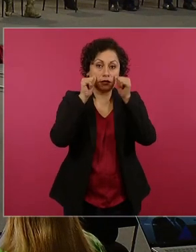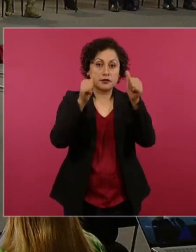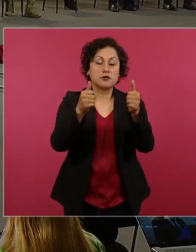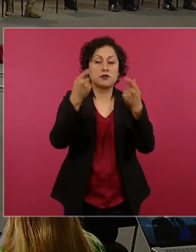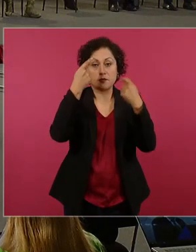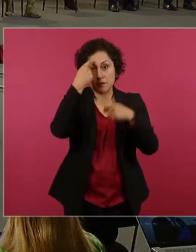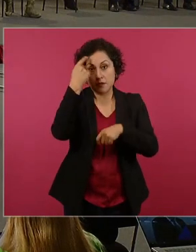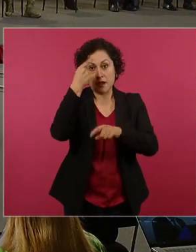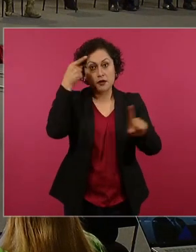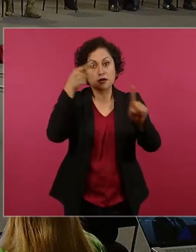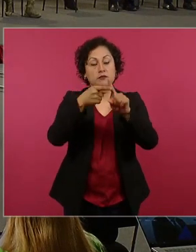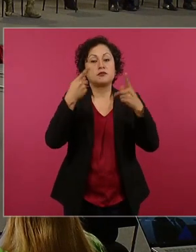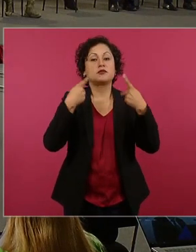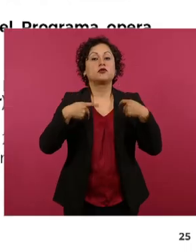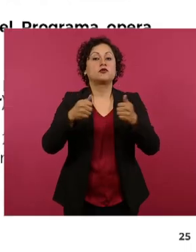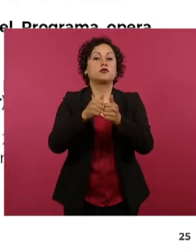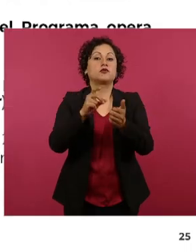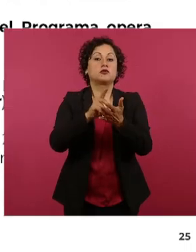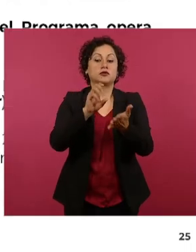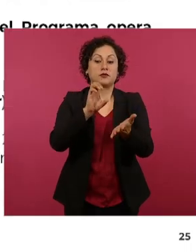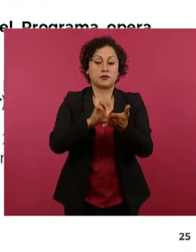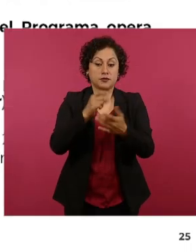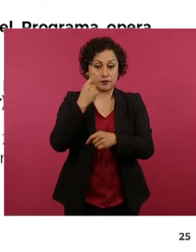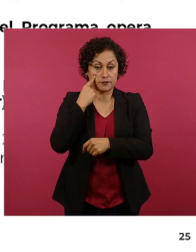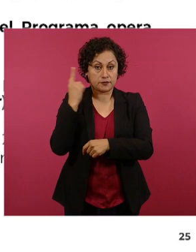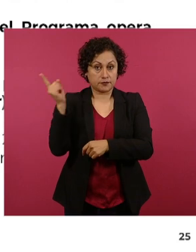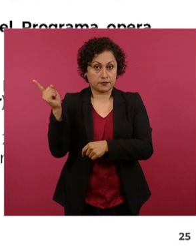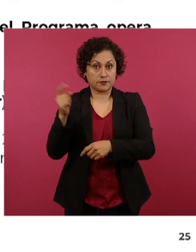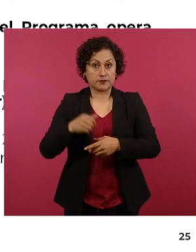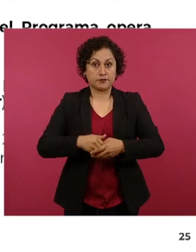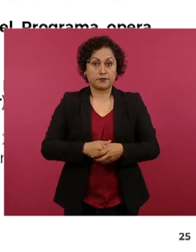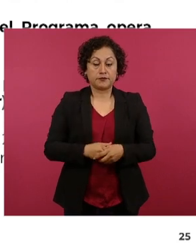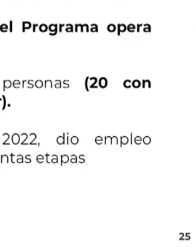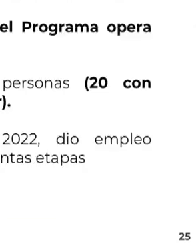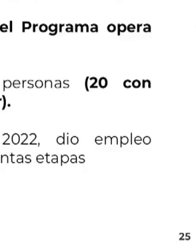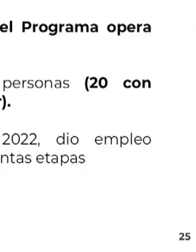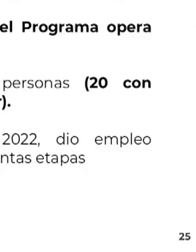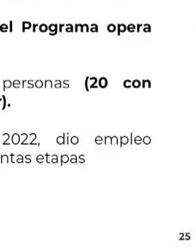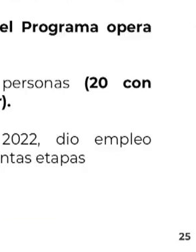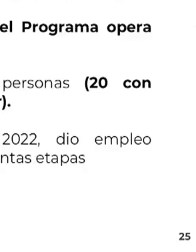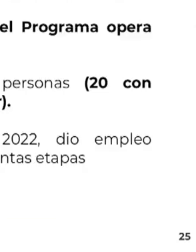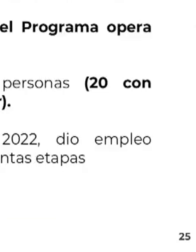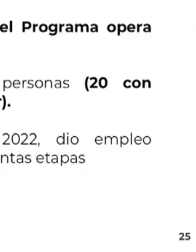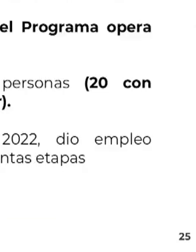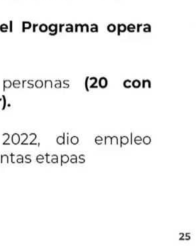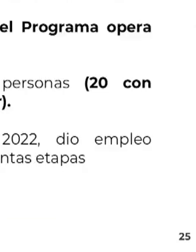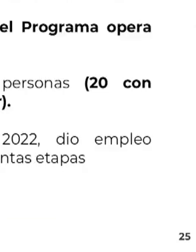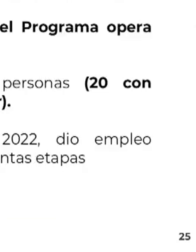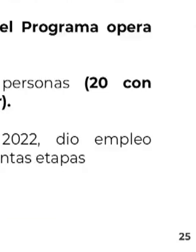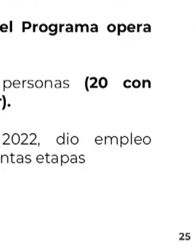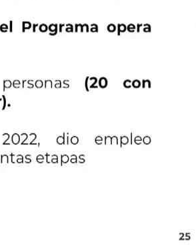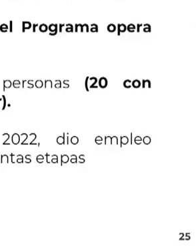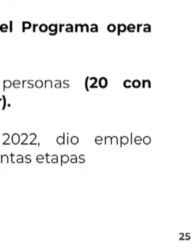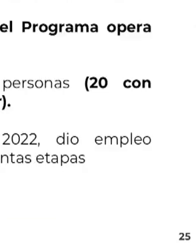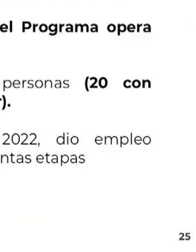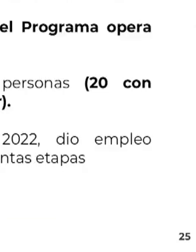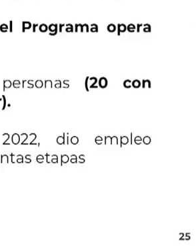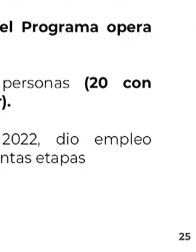discapacidad. Actualmente participan en el programa 21 personas, 20 con discapacidad y un adulto mayor. Desde